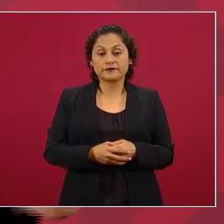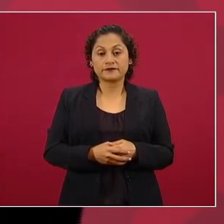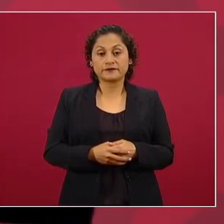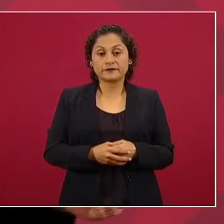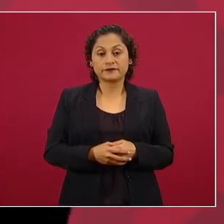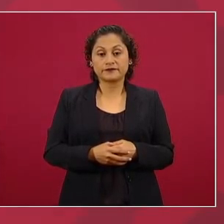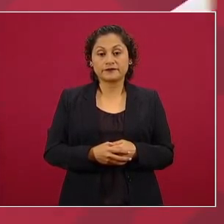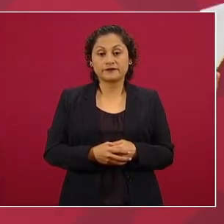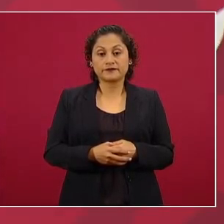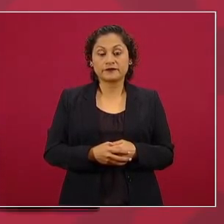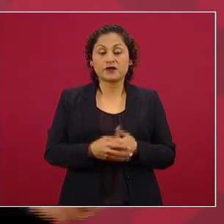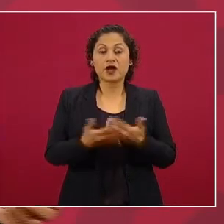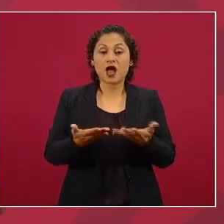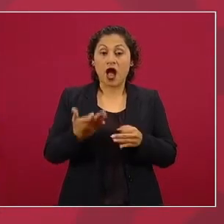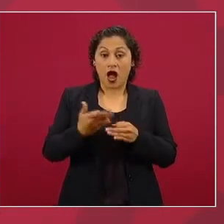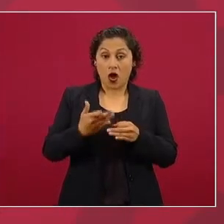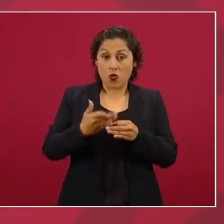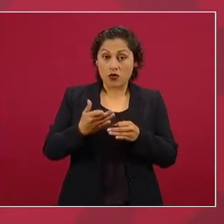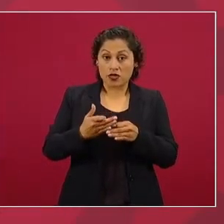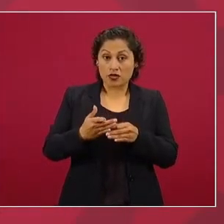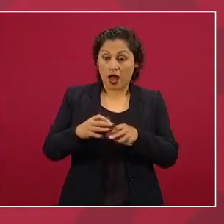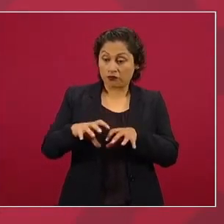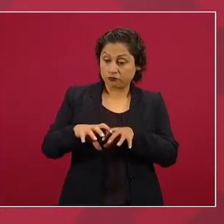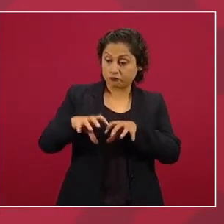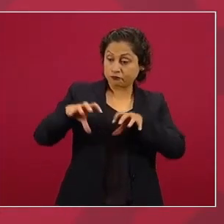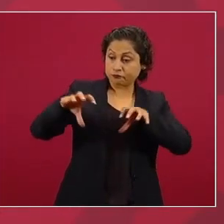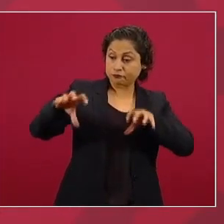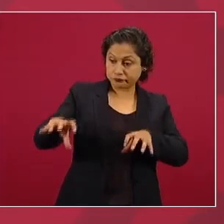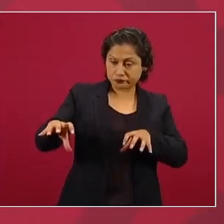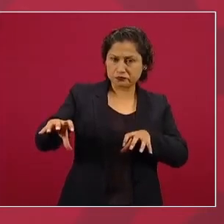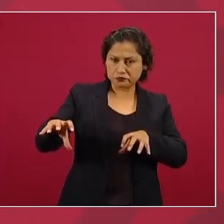ha optado por la violencia,